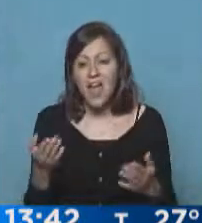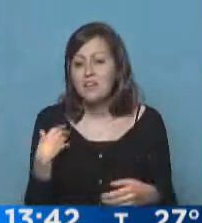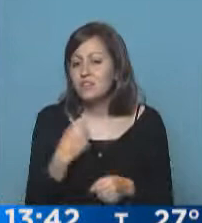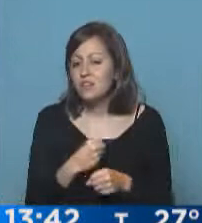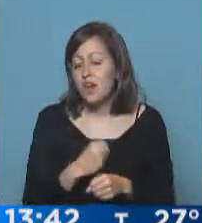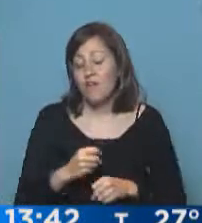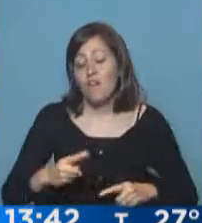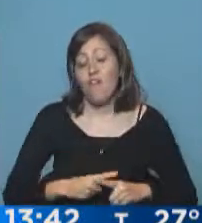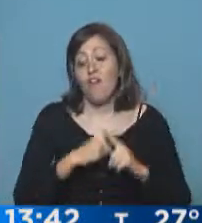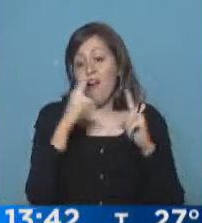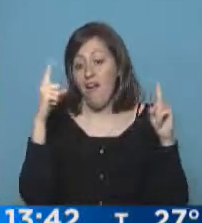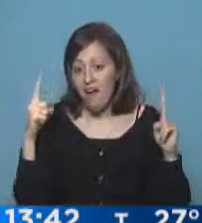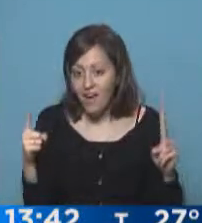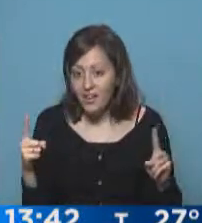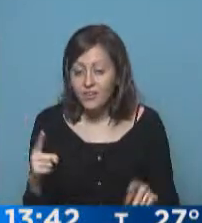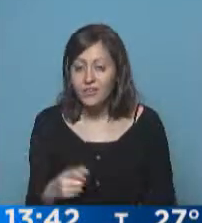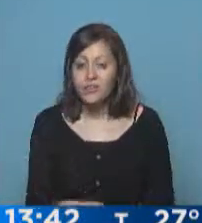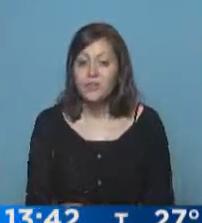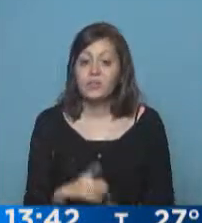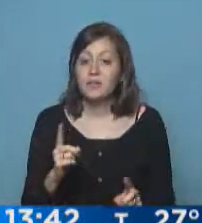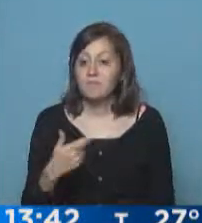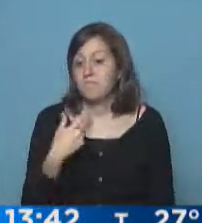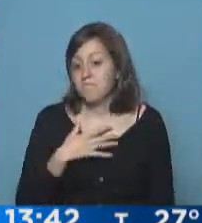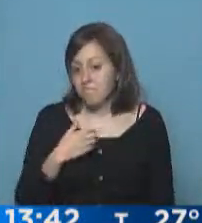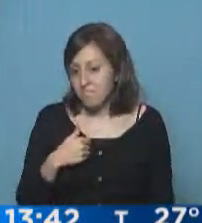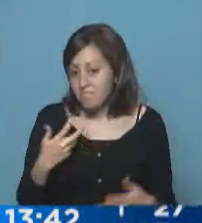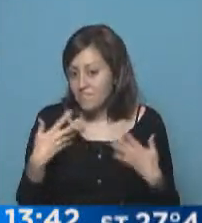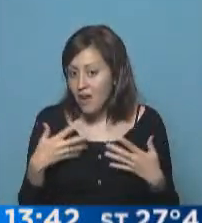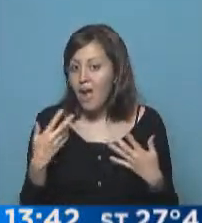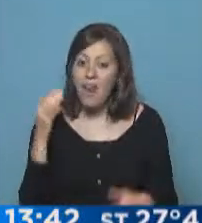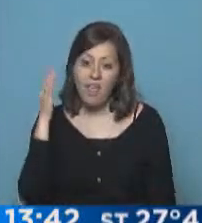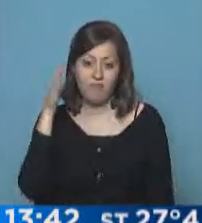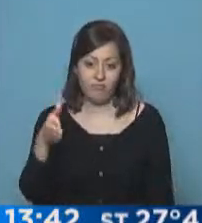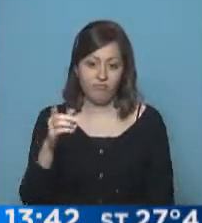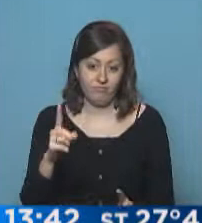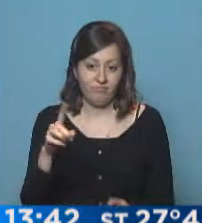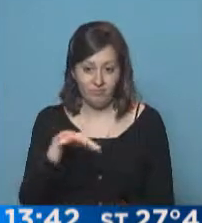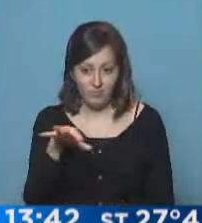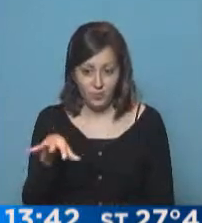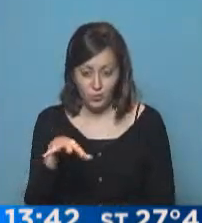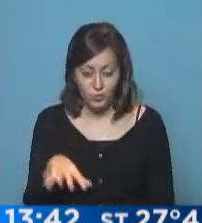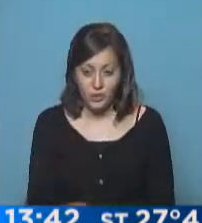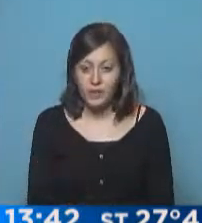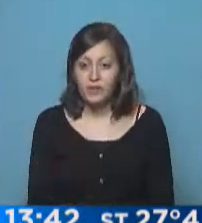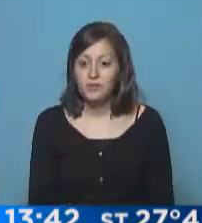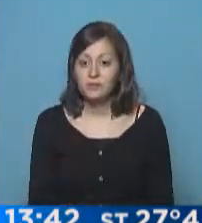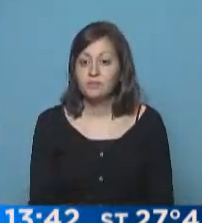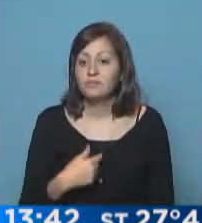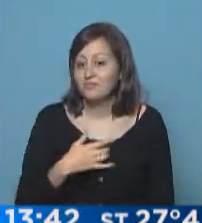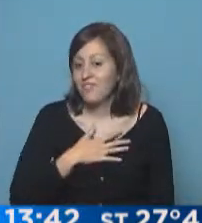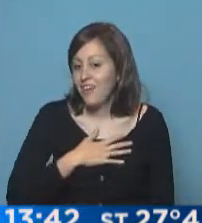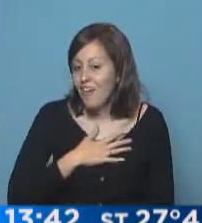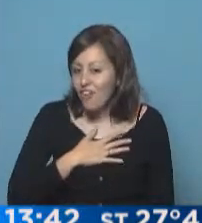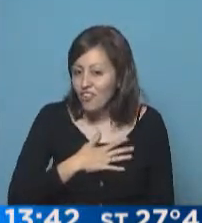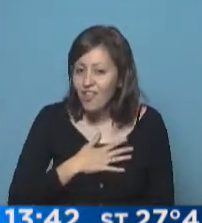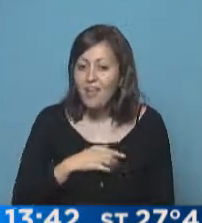muy largo de... sobre todo personal, de animarme a ir a este lugar que es, te lo decía el otro día, es lo que me está ganando el corazón, es la ficción,